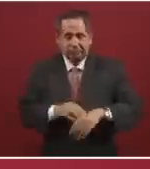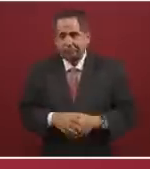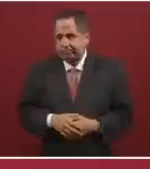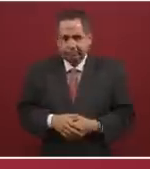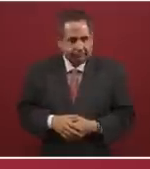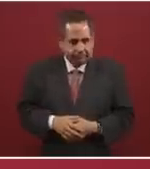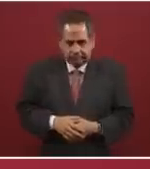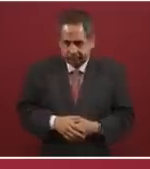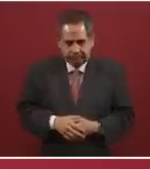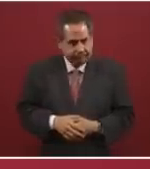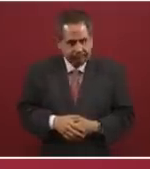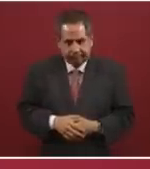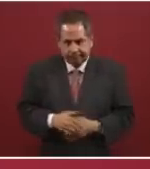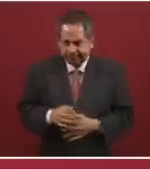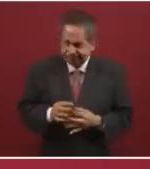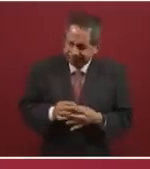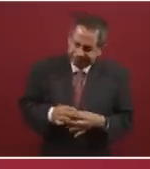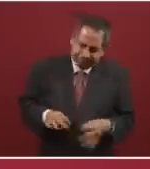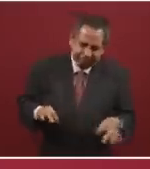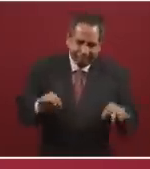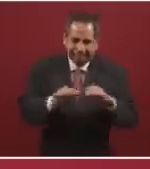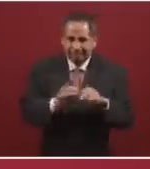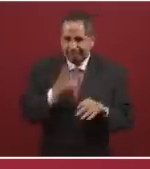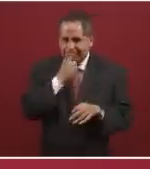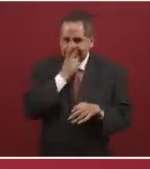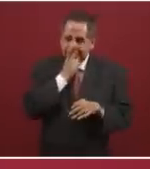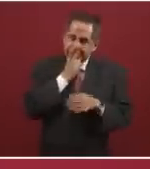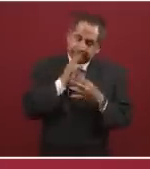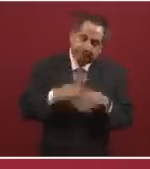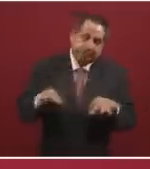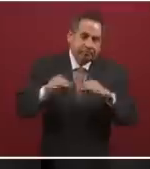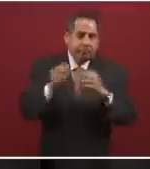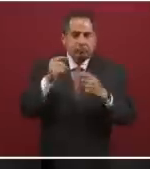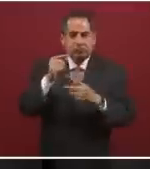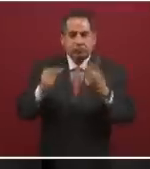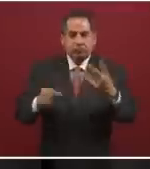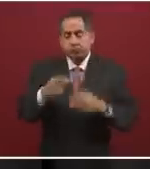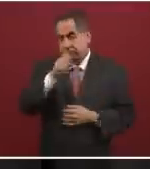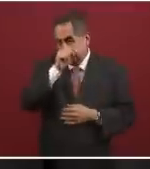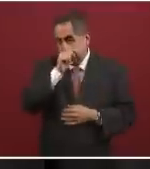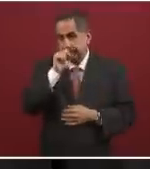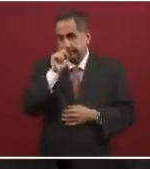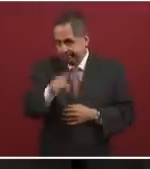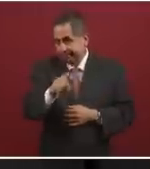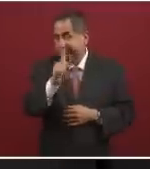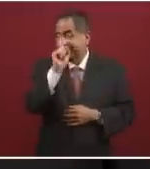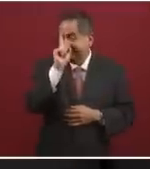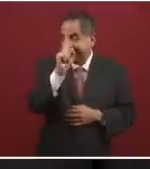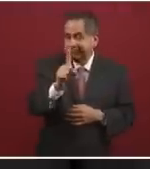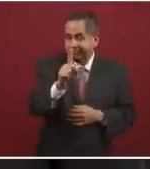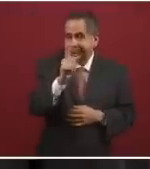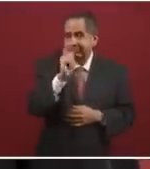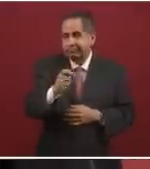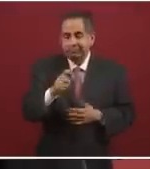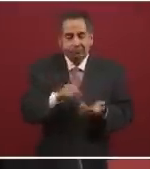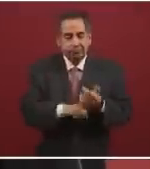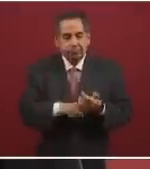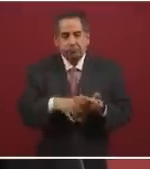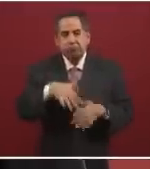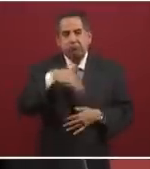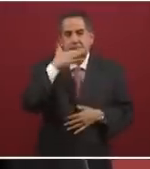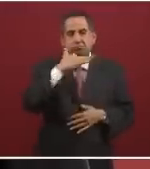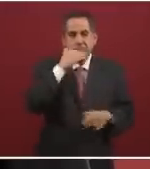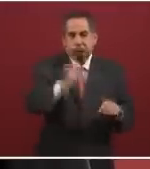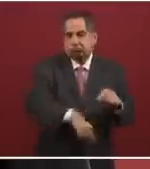eso me importa mucho. Pero también me importa el que no haya